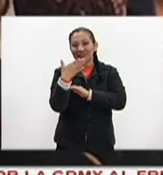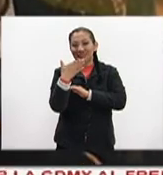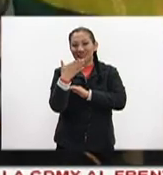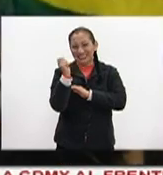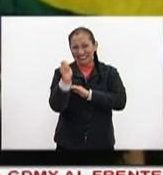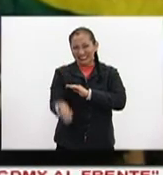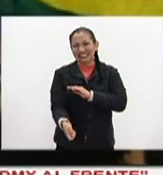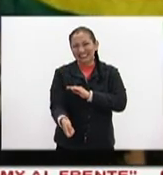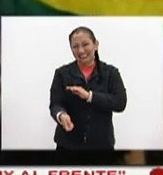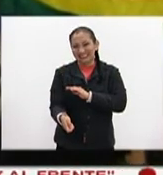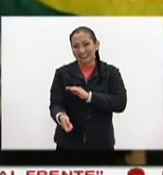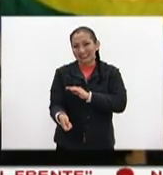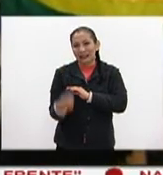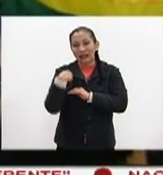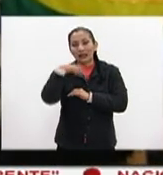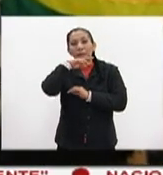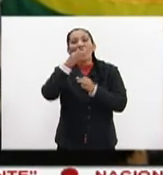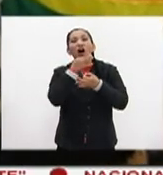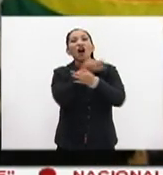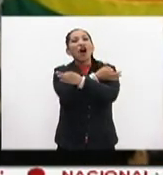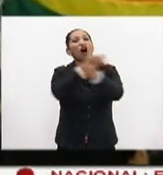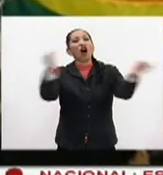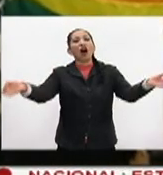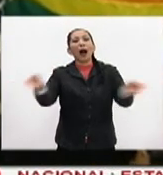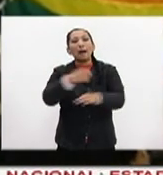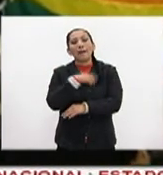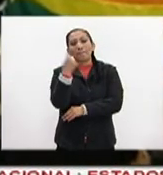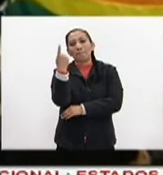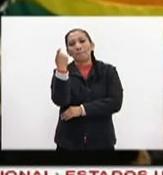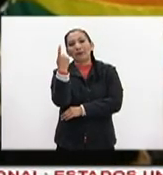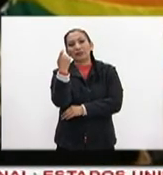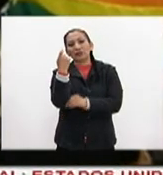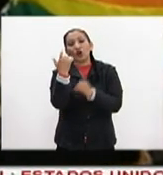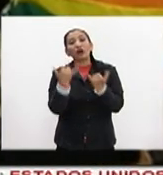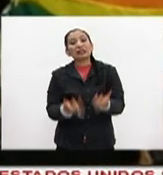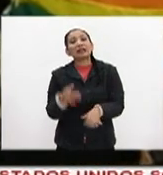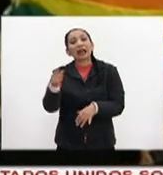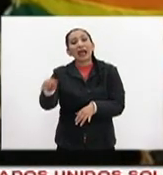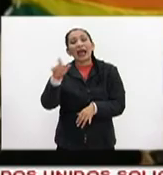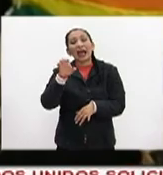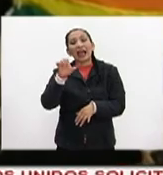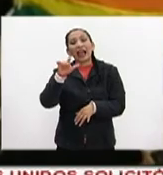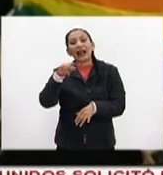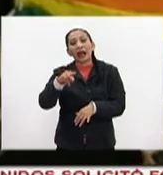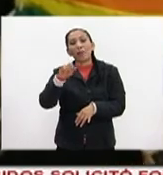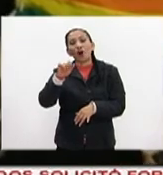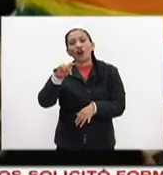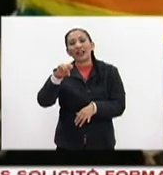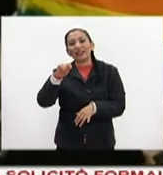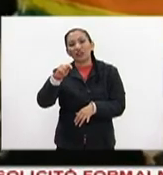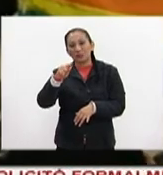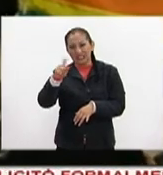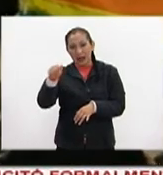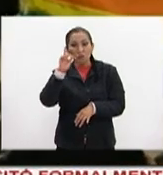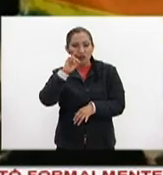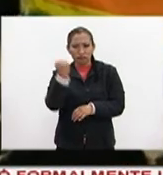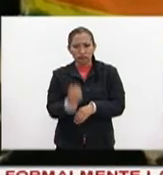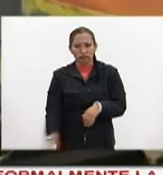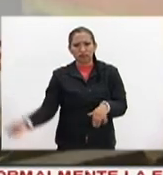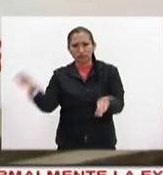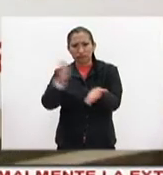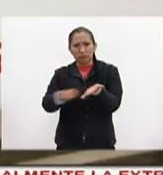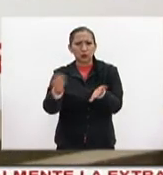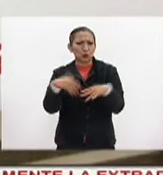esta imagen de inmediato se dio a conocer por el peso que significa la presencia de Elena Poniatowska, esta